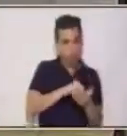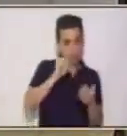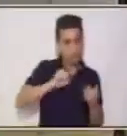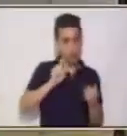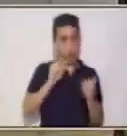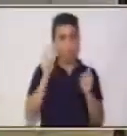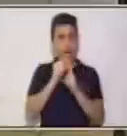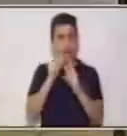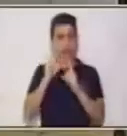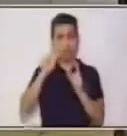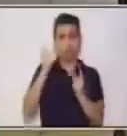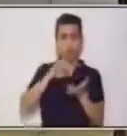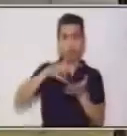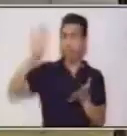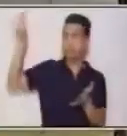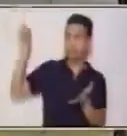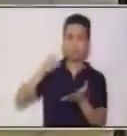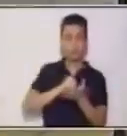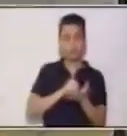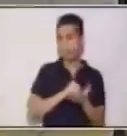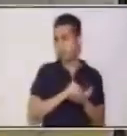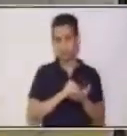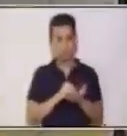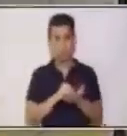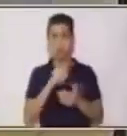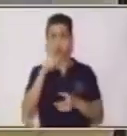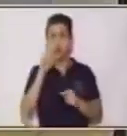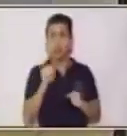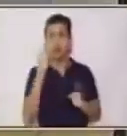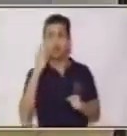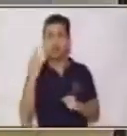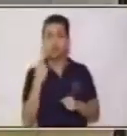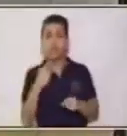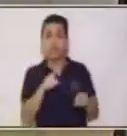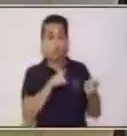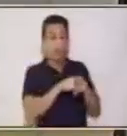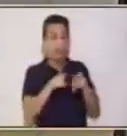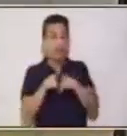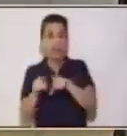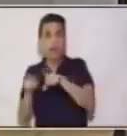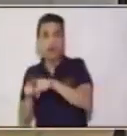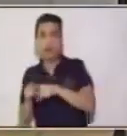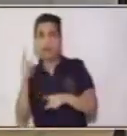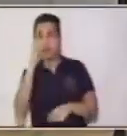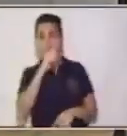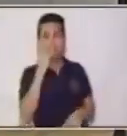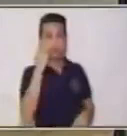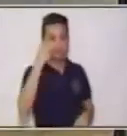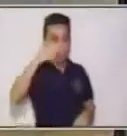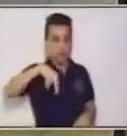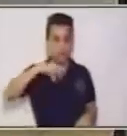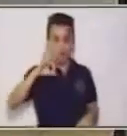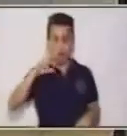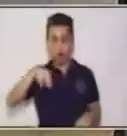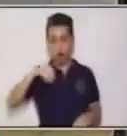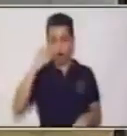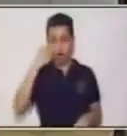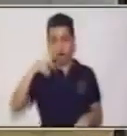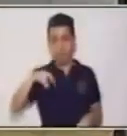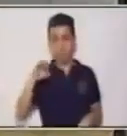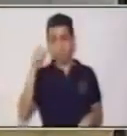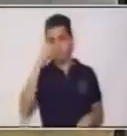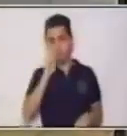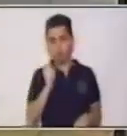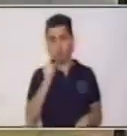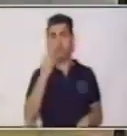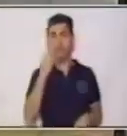O bien, puedes buscar sinónimos en tu lengua, en el idioma español, para saber qué palabra puedo utilizar en